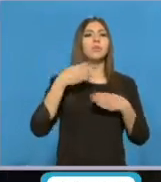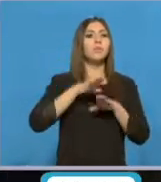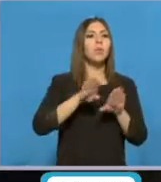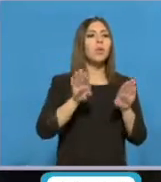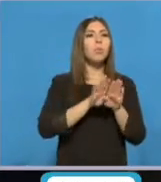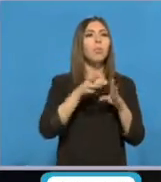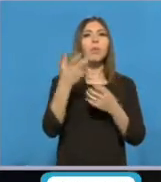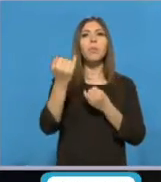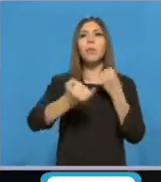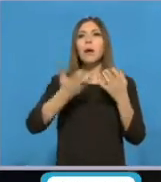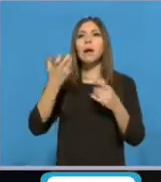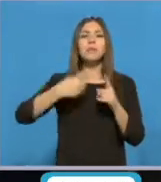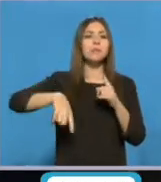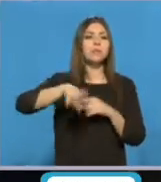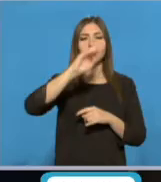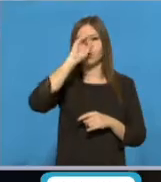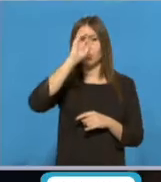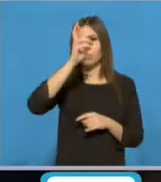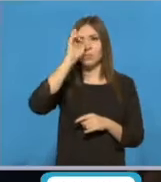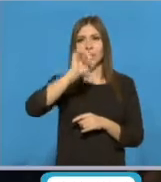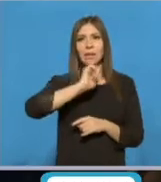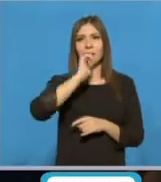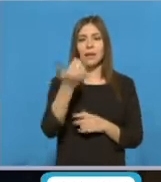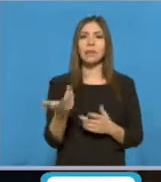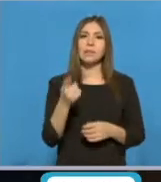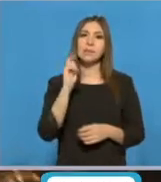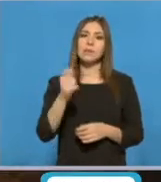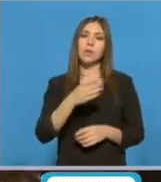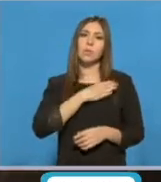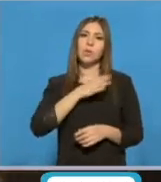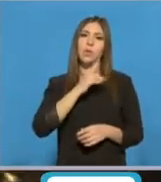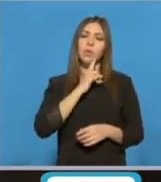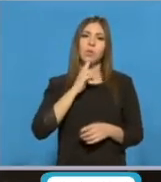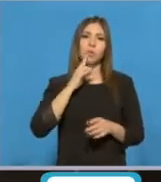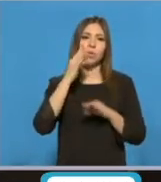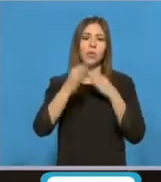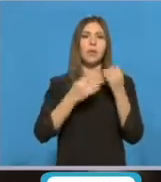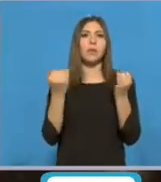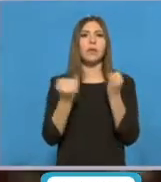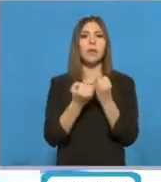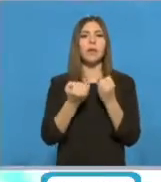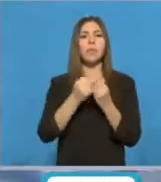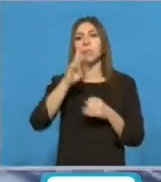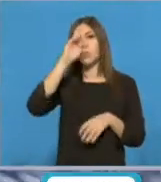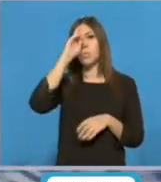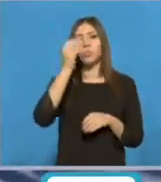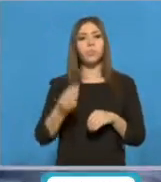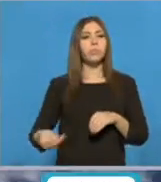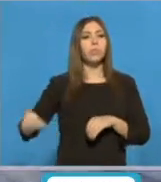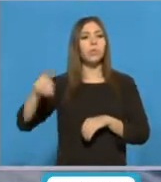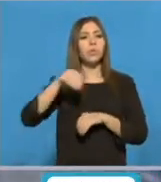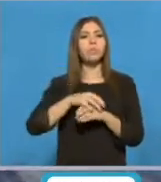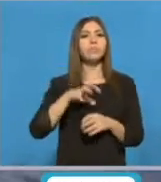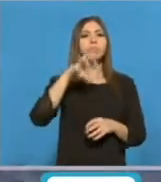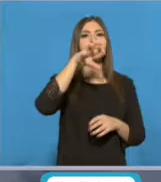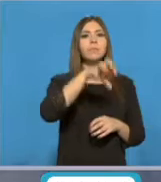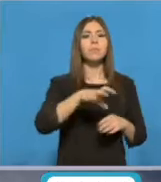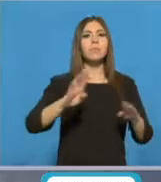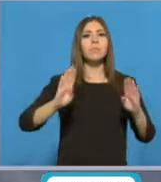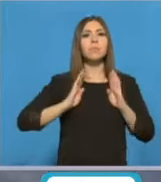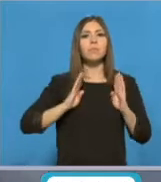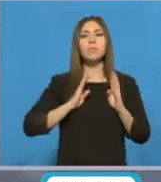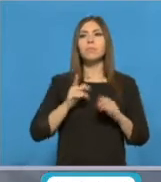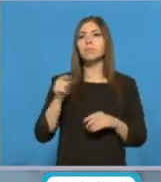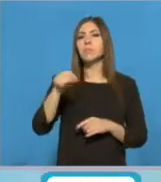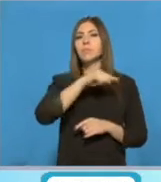armamentística. Muy bien. Qué bueno. Qué Claro. bueno. Sí, son muy buenas noticias. Tampoco Karen. tener bases militares en el espacio. Y es que